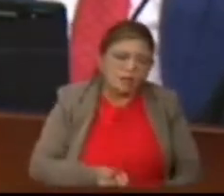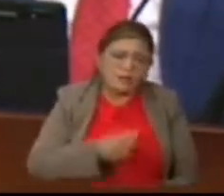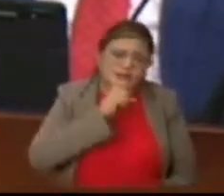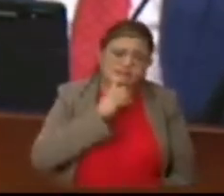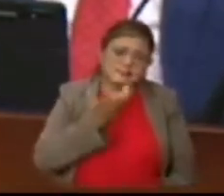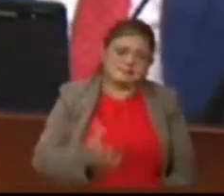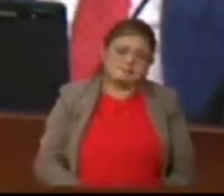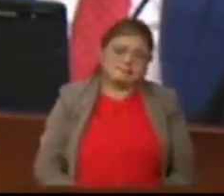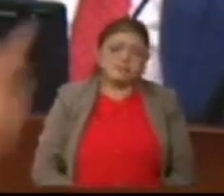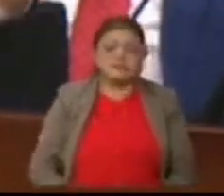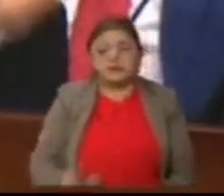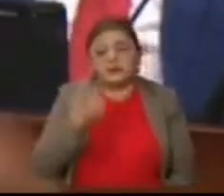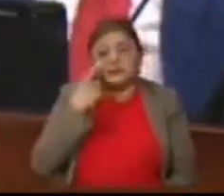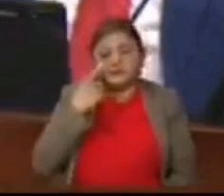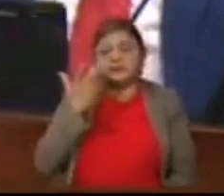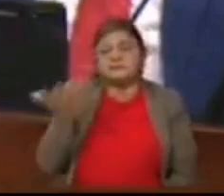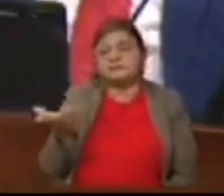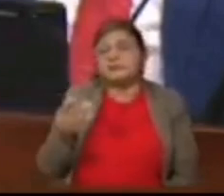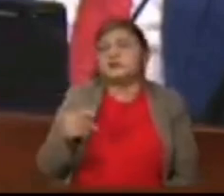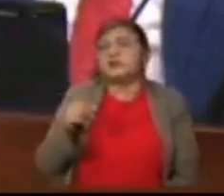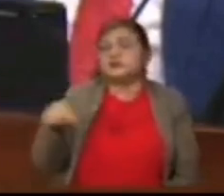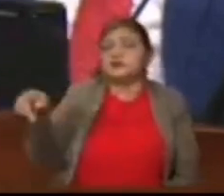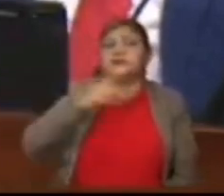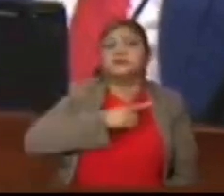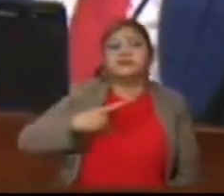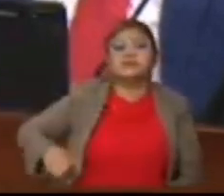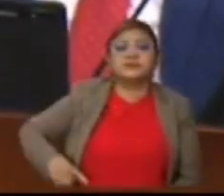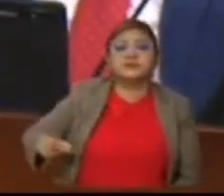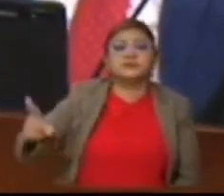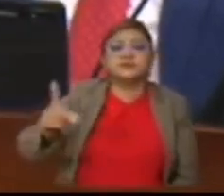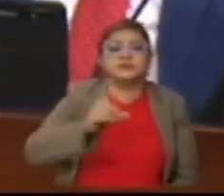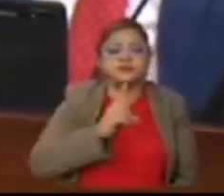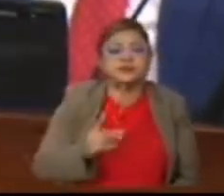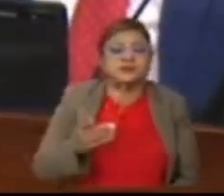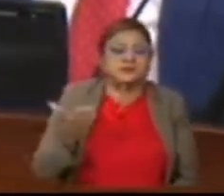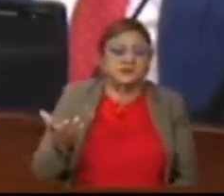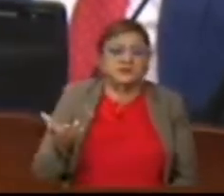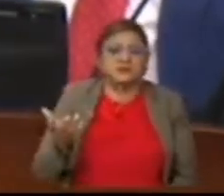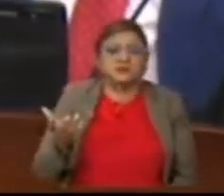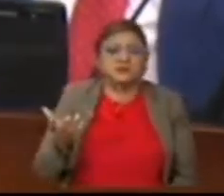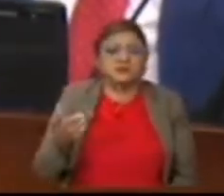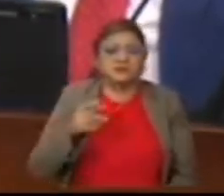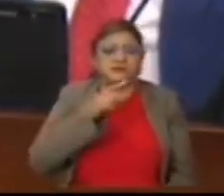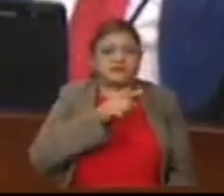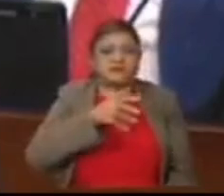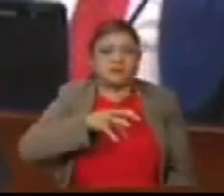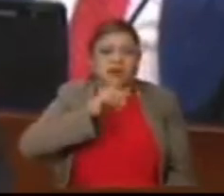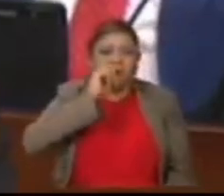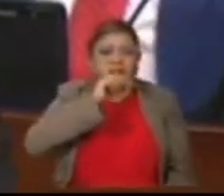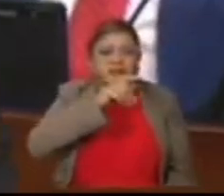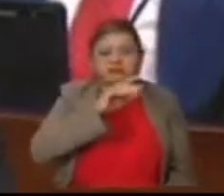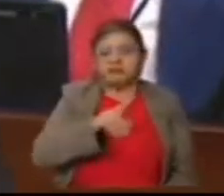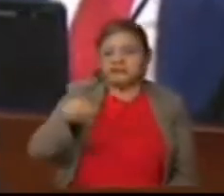razones. Y tal como lo han manifestado algunos colegas esta tarde, el IDAN tira la bola a